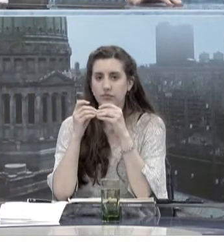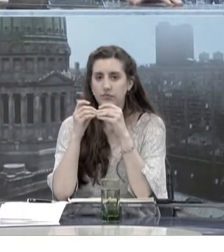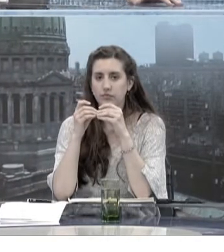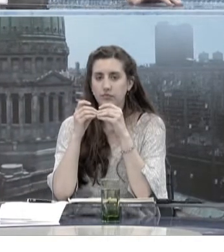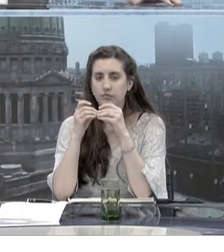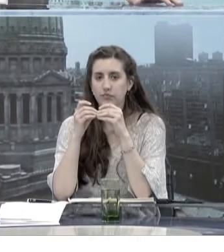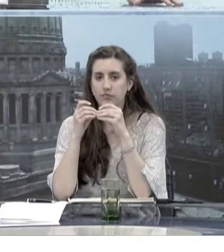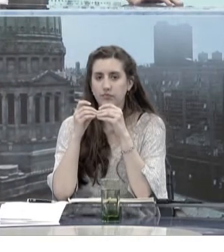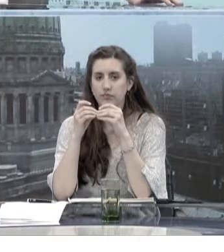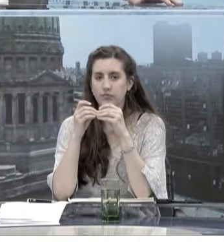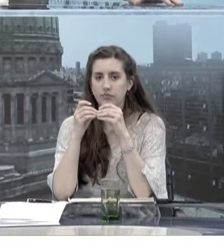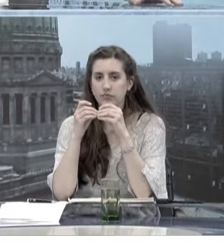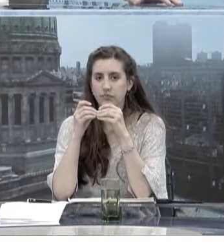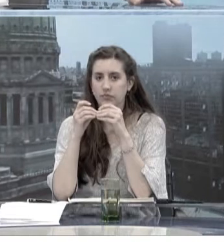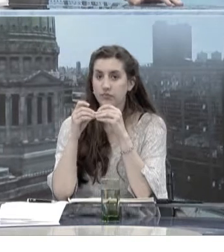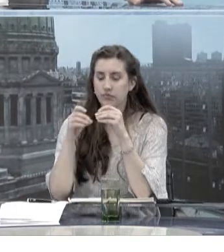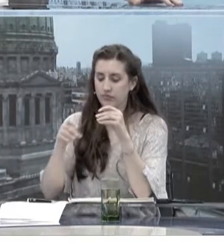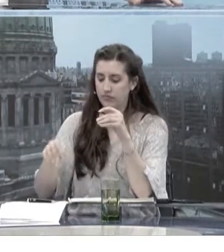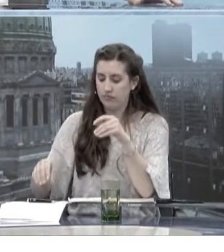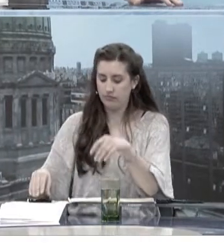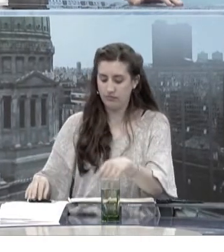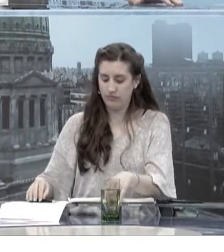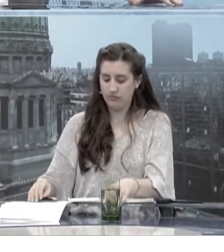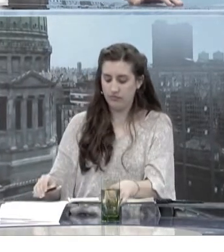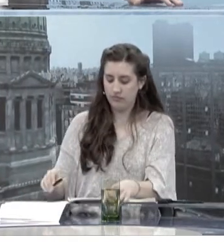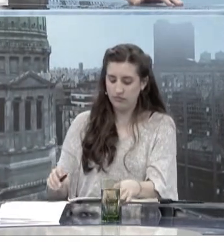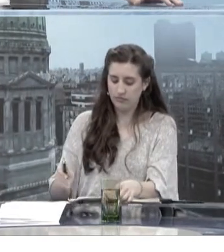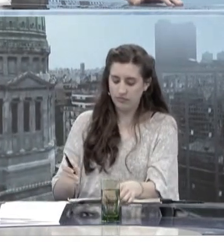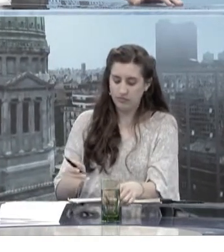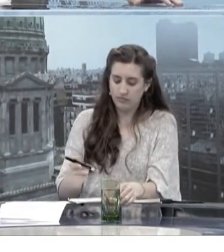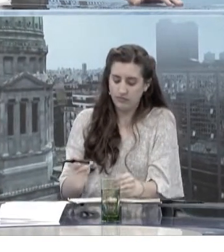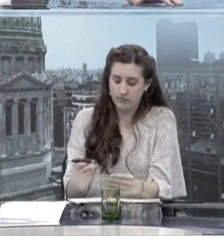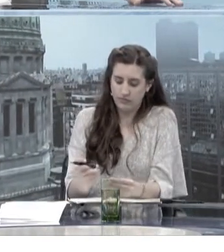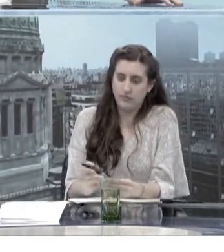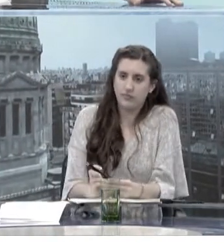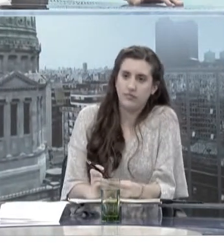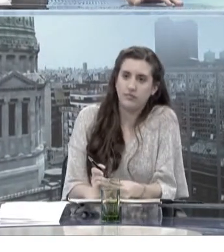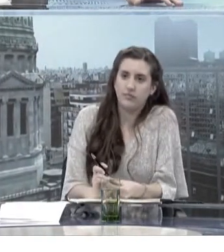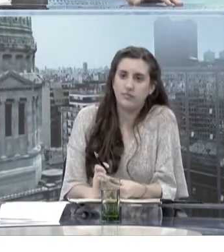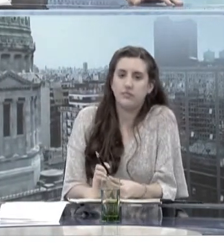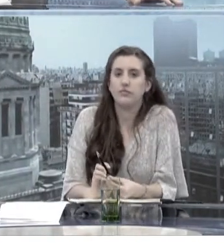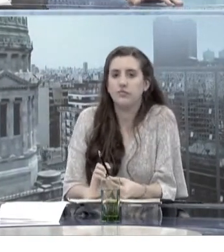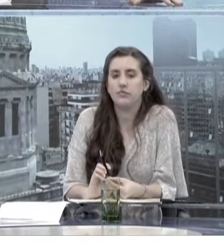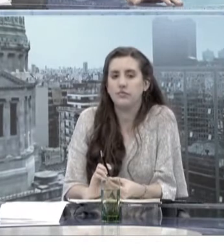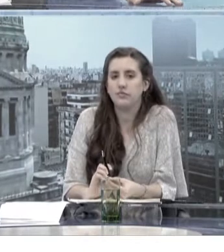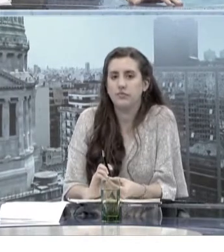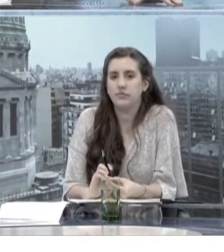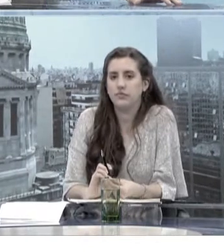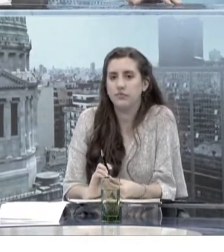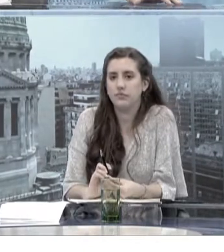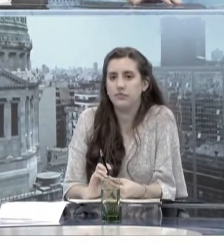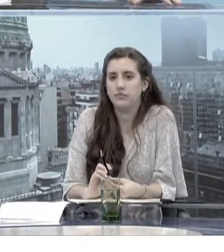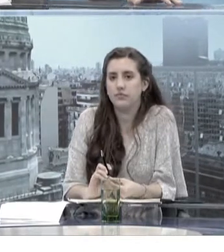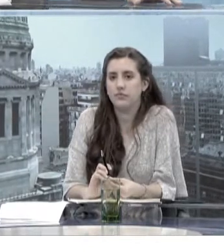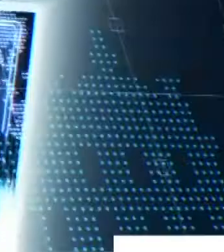caso necesita una mayoría especial para ser aprobado de 129 votos en la Cámara, que hay que